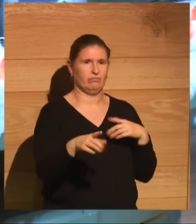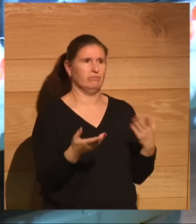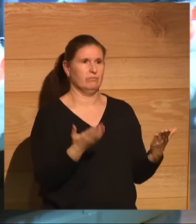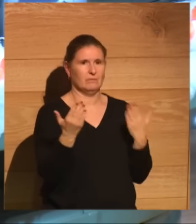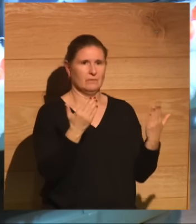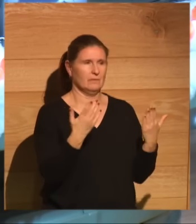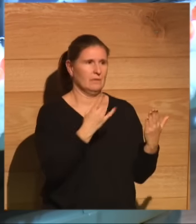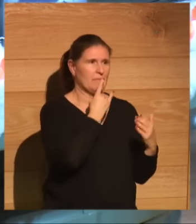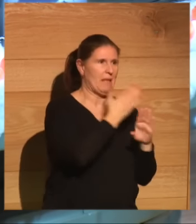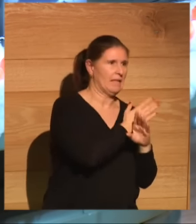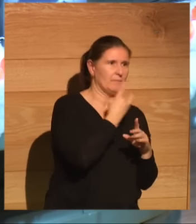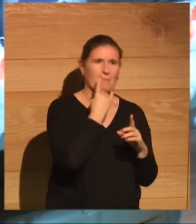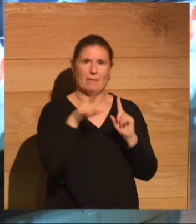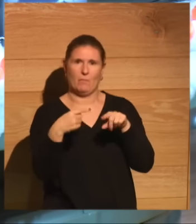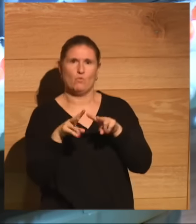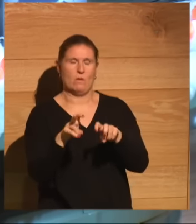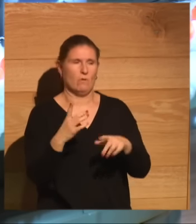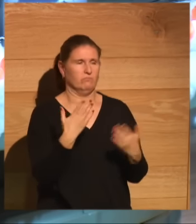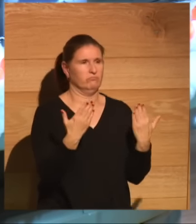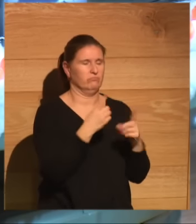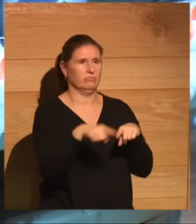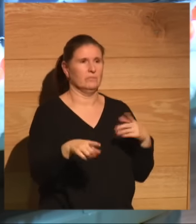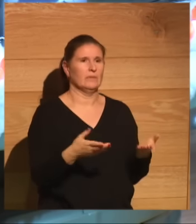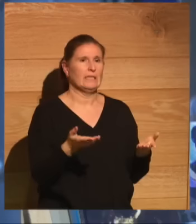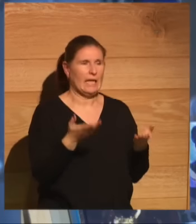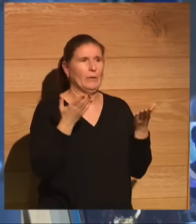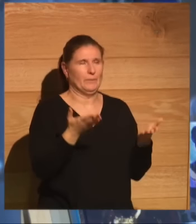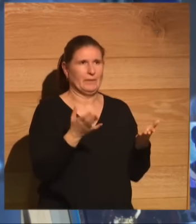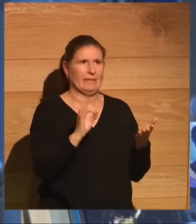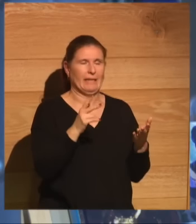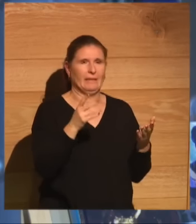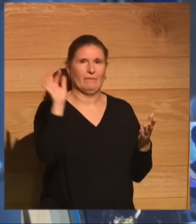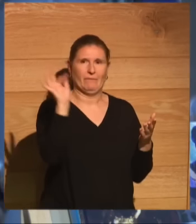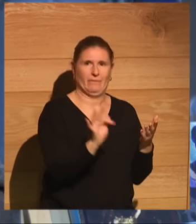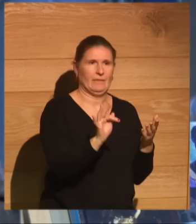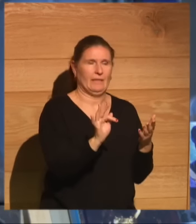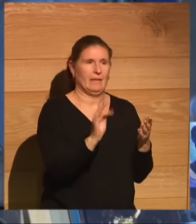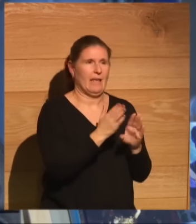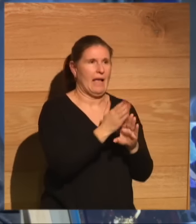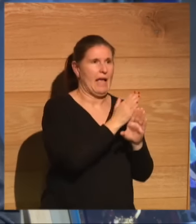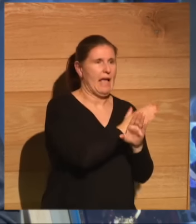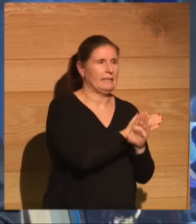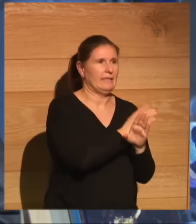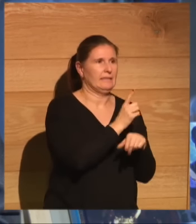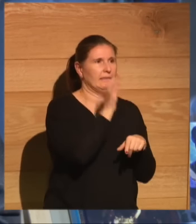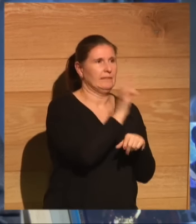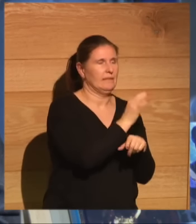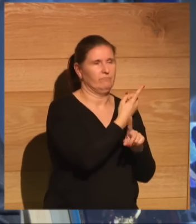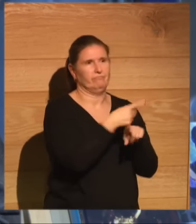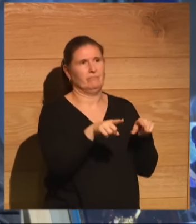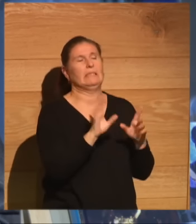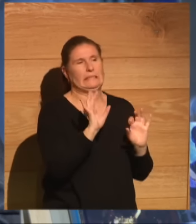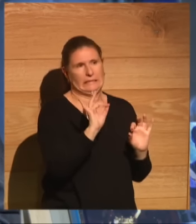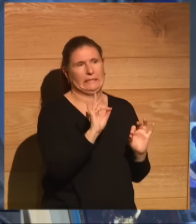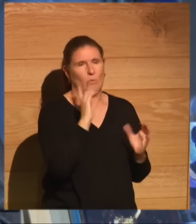veas de repente manifestado fílmicamente algo que no habías visto encarnado de ese modo, claro, sí.